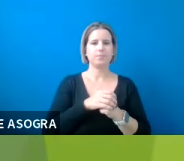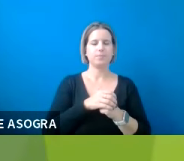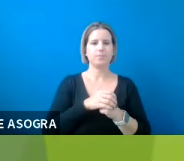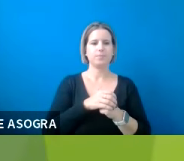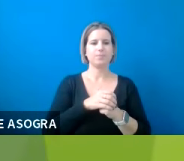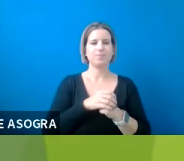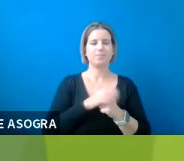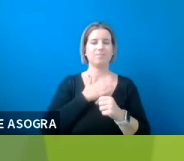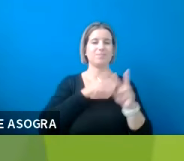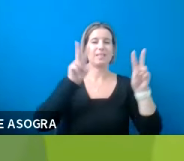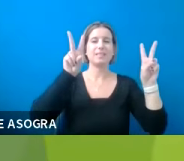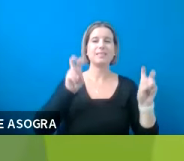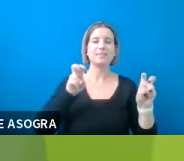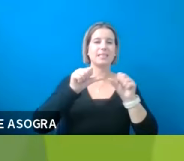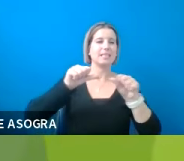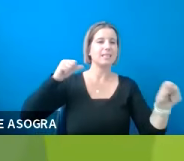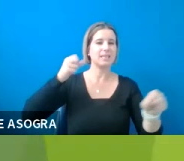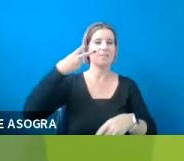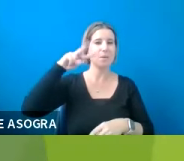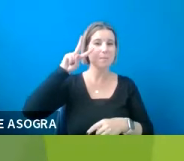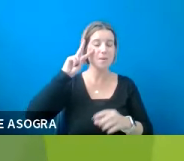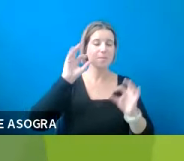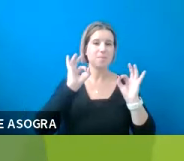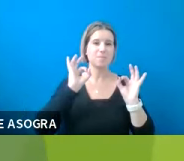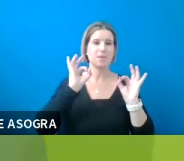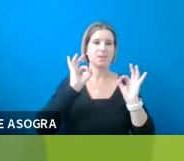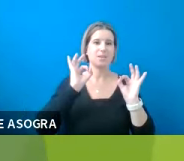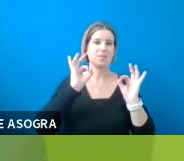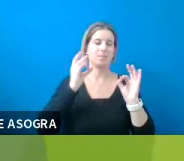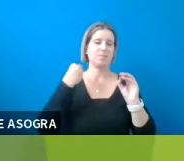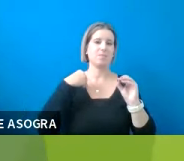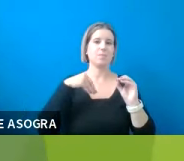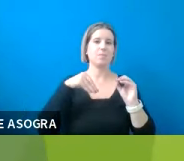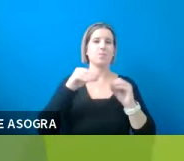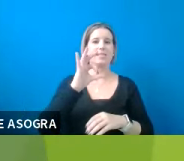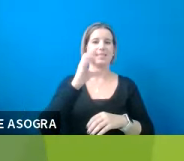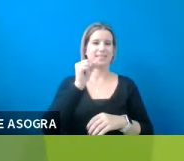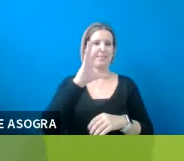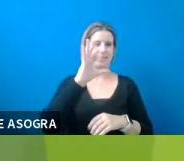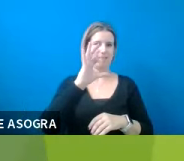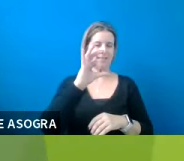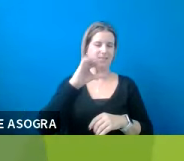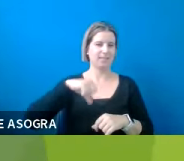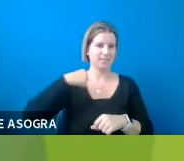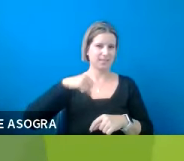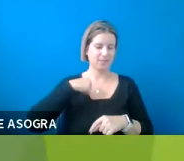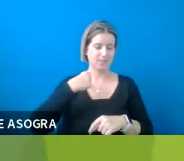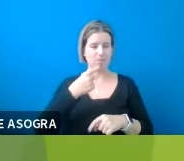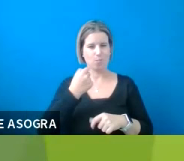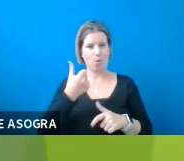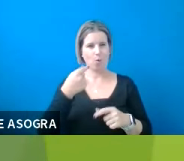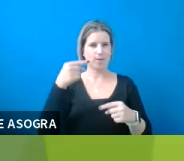Sobre mi experiencia con el SAS, diría que está llena de luces y sombras,